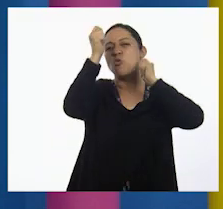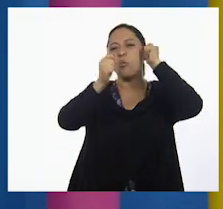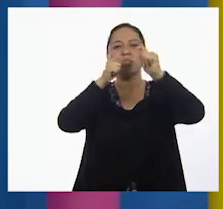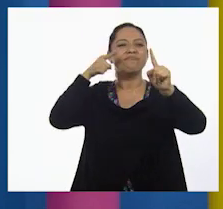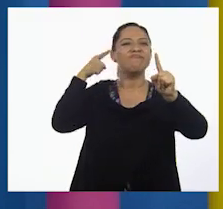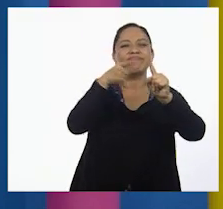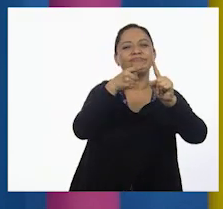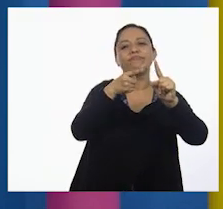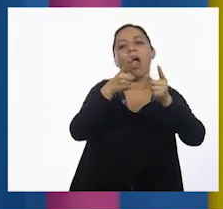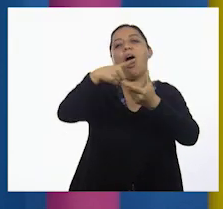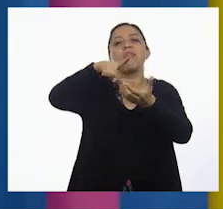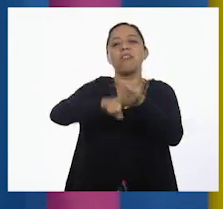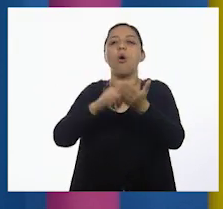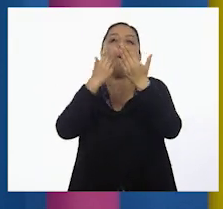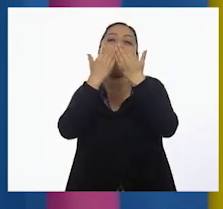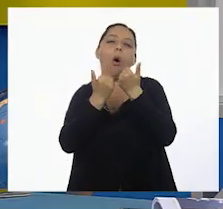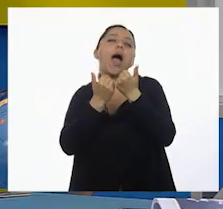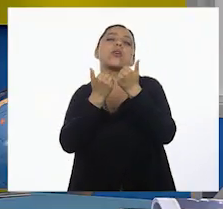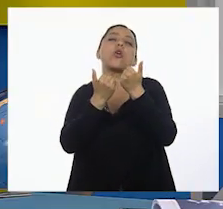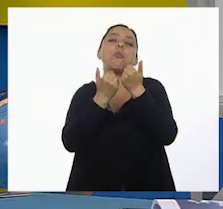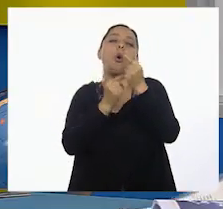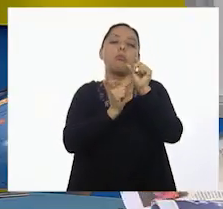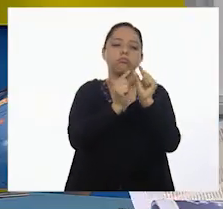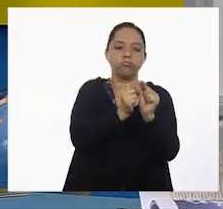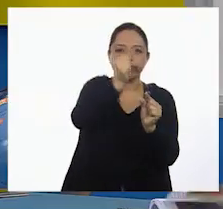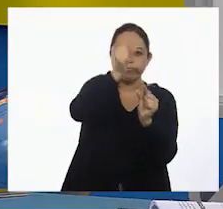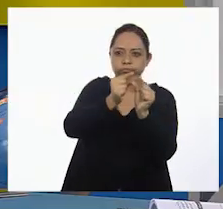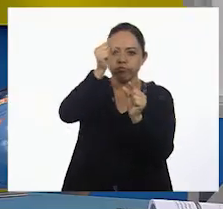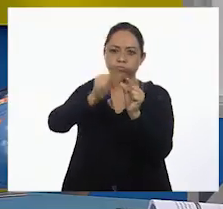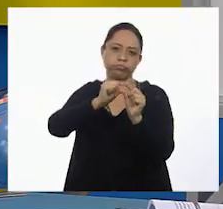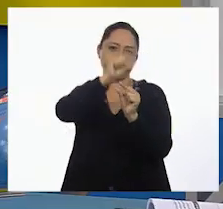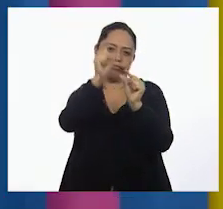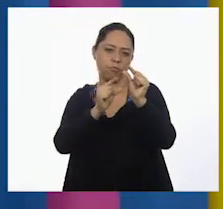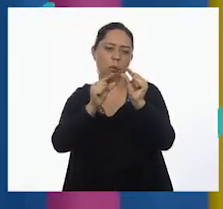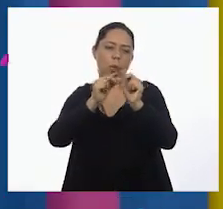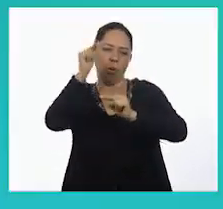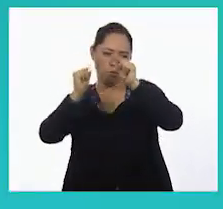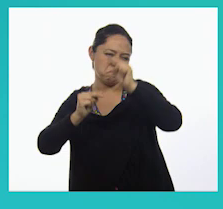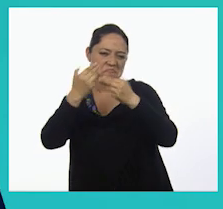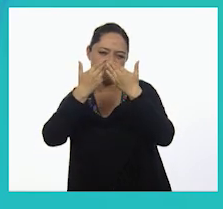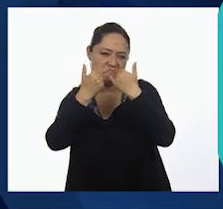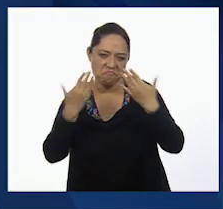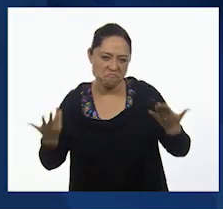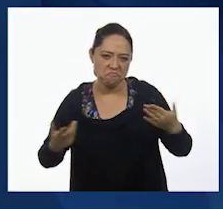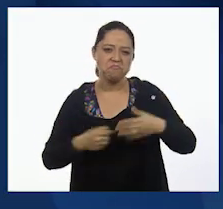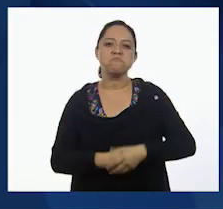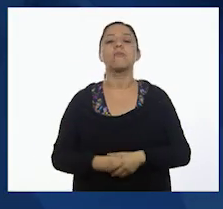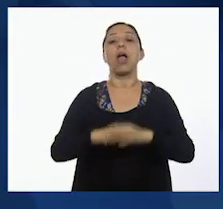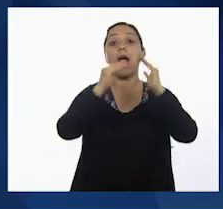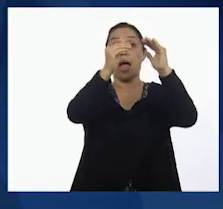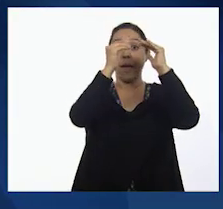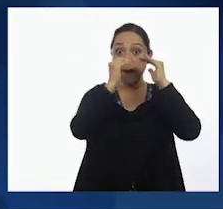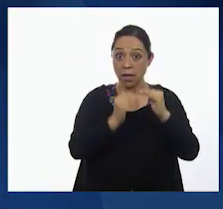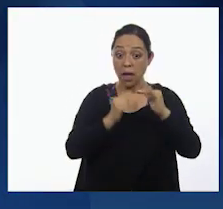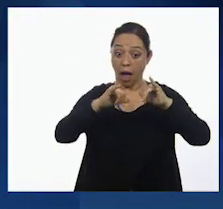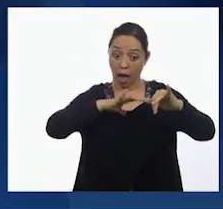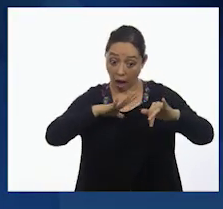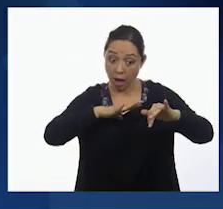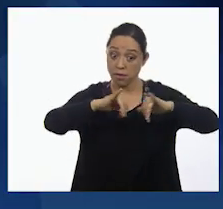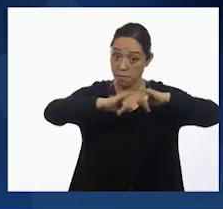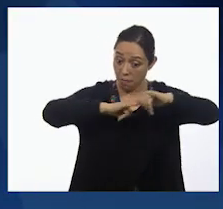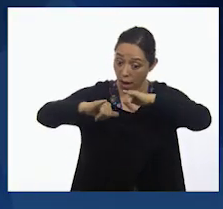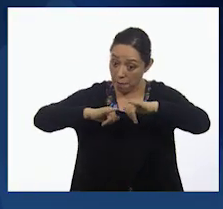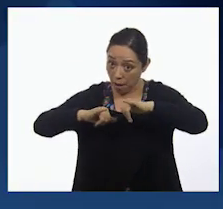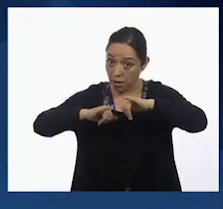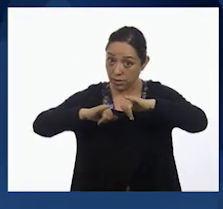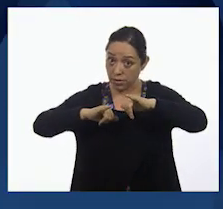no hay gráficas. No hay gráficas. Bien, María. ¿Y la que sigue? La que sigue nos pregunta, ¿tiene mapas? Si es así,